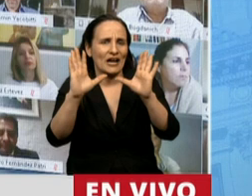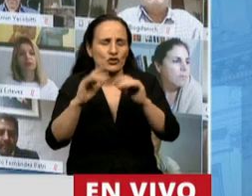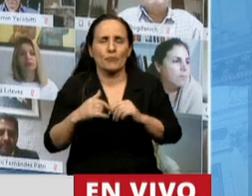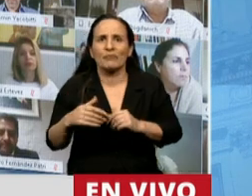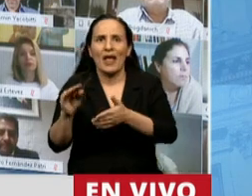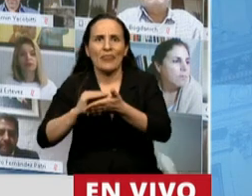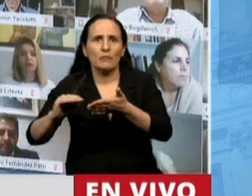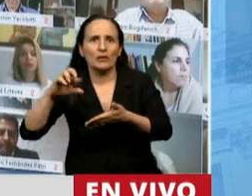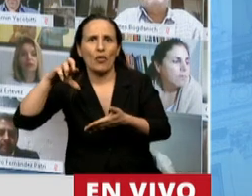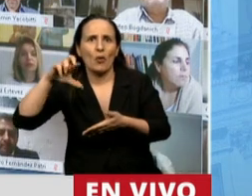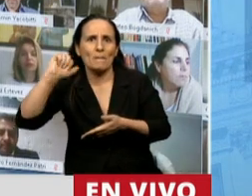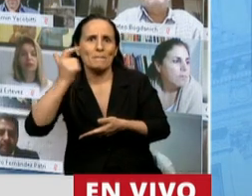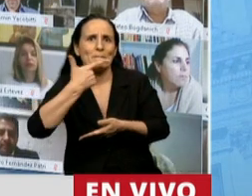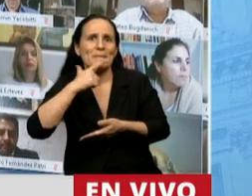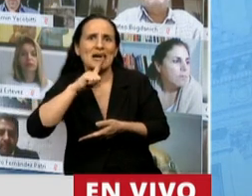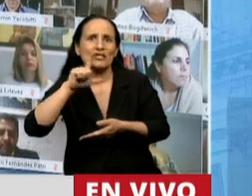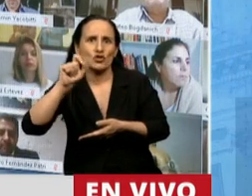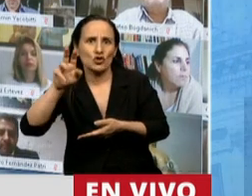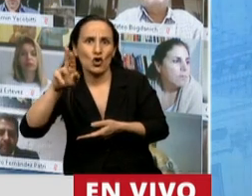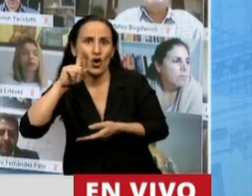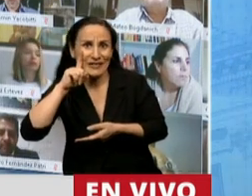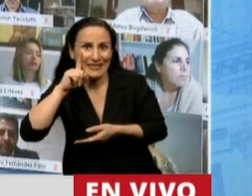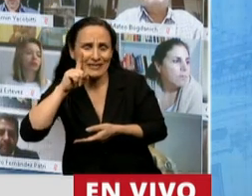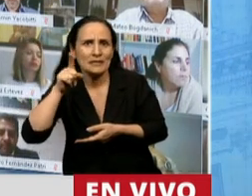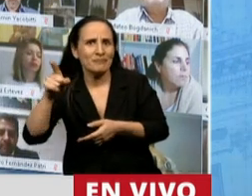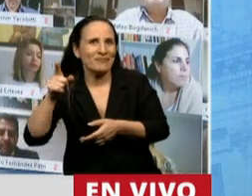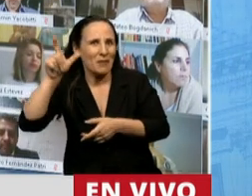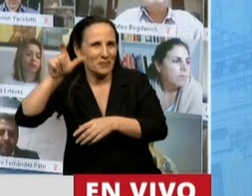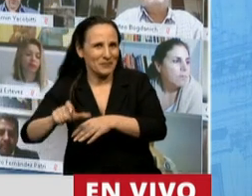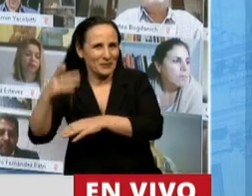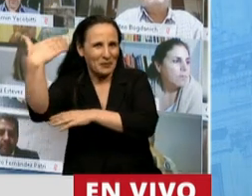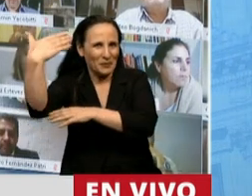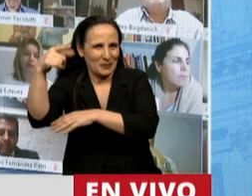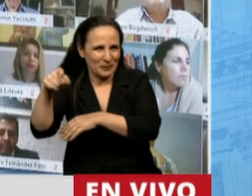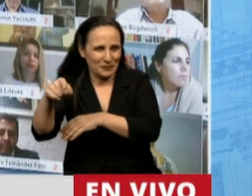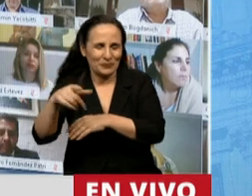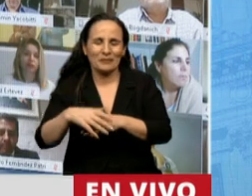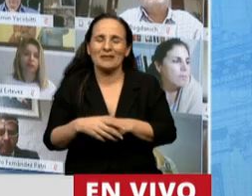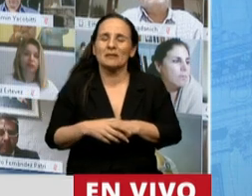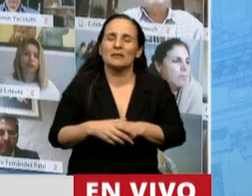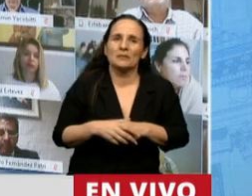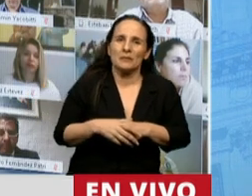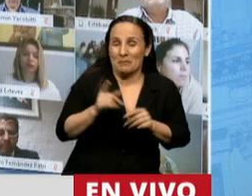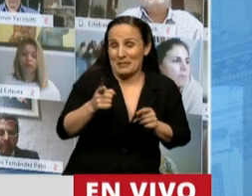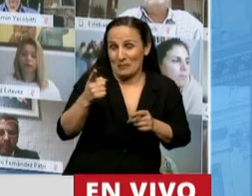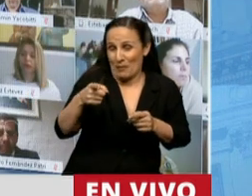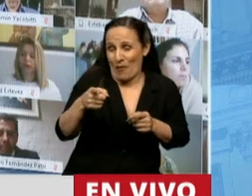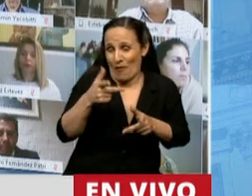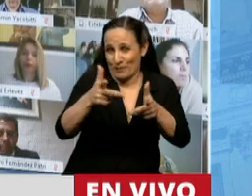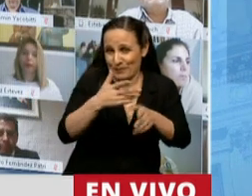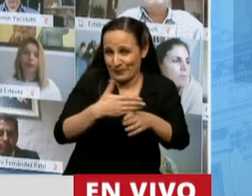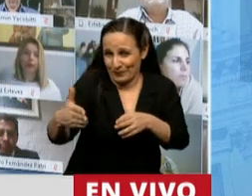pastori en su intervención coincidente con esto que estamos señalando